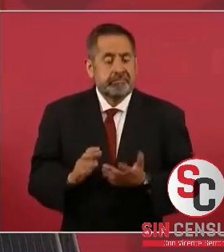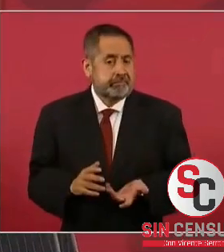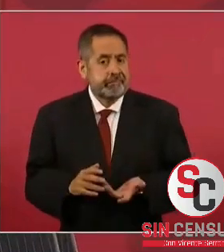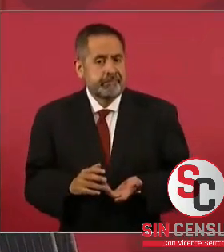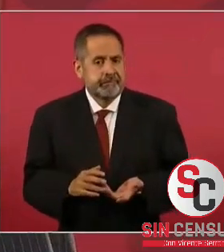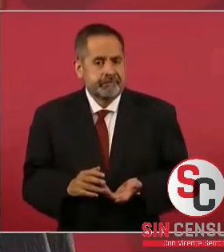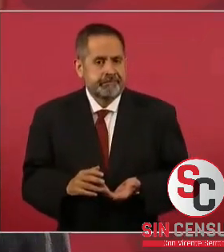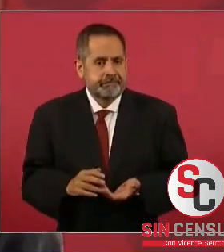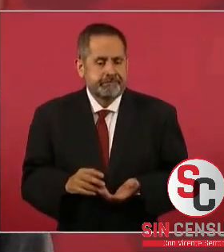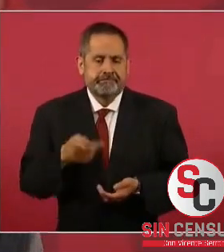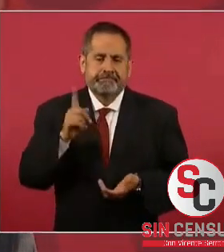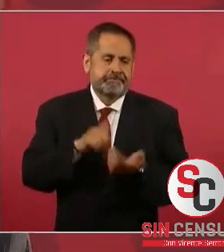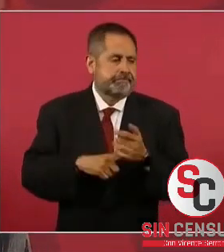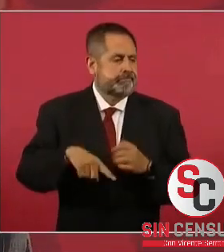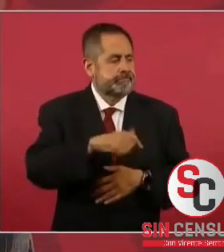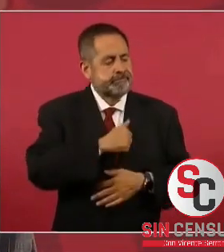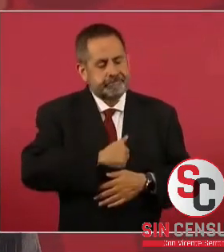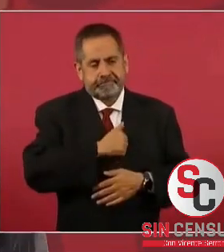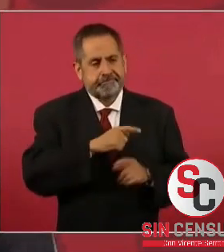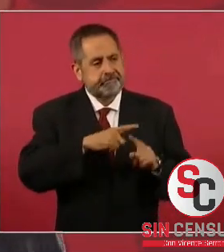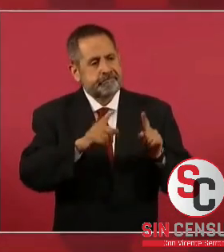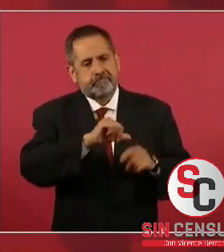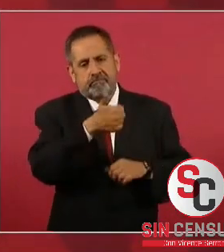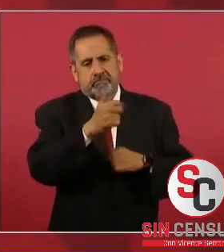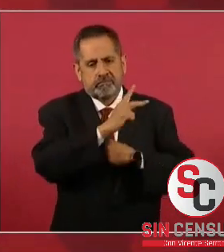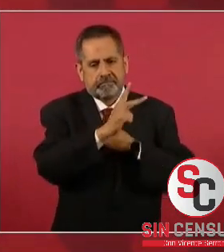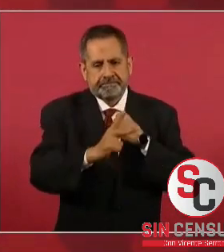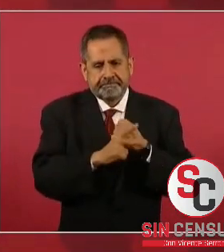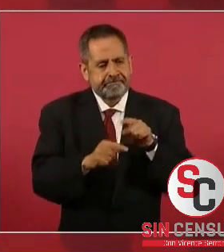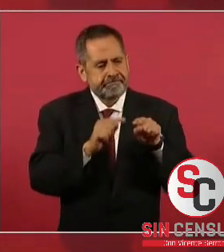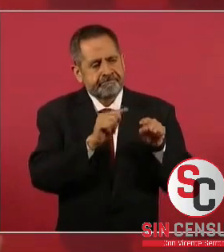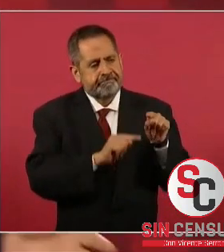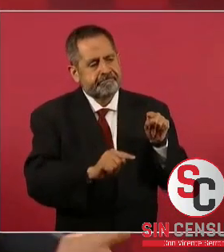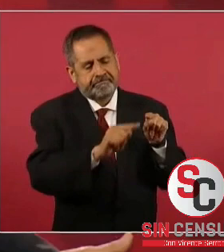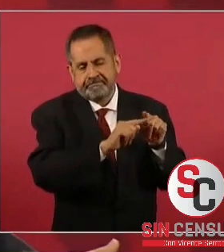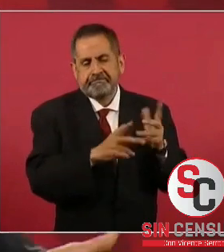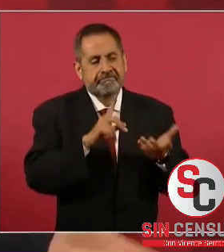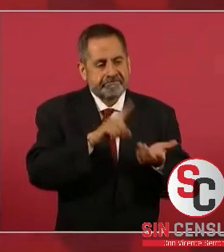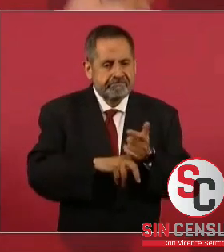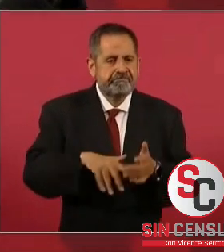que desgraciadamente se padece en países en donde